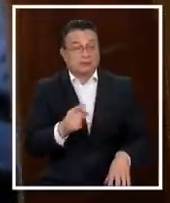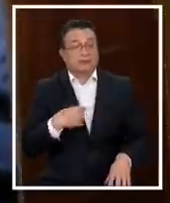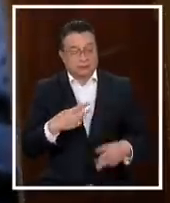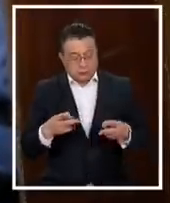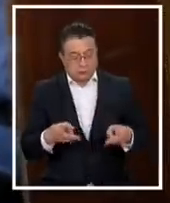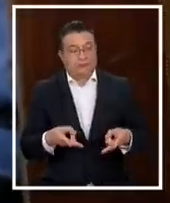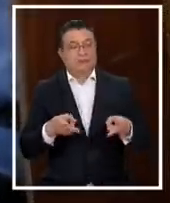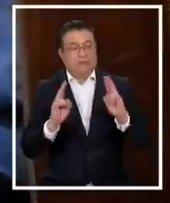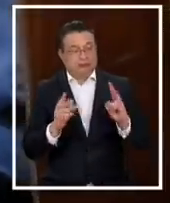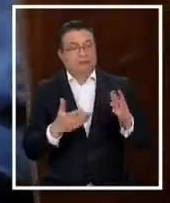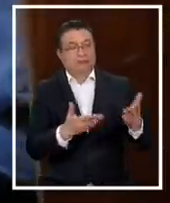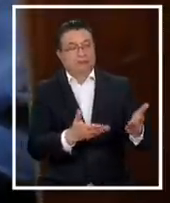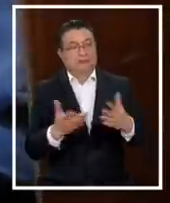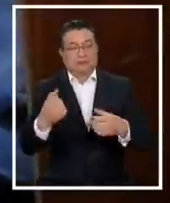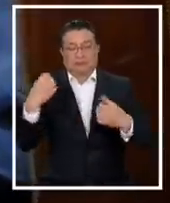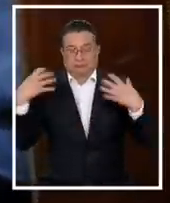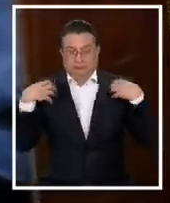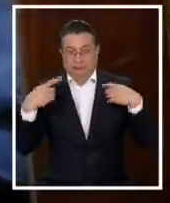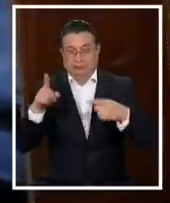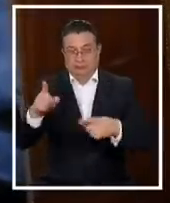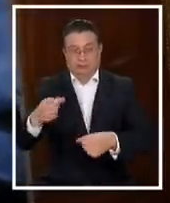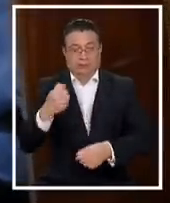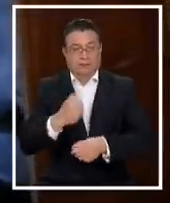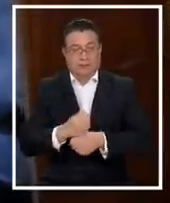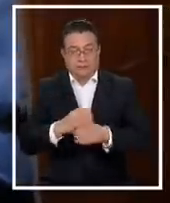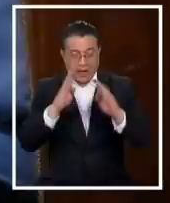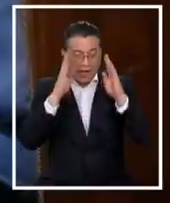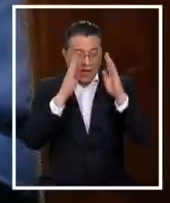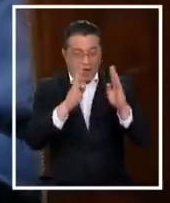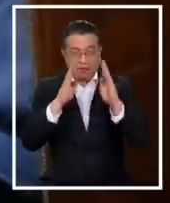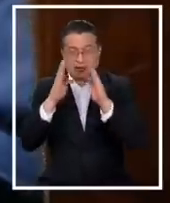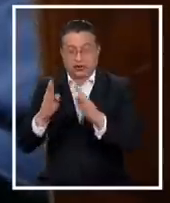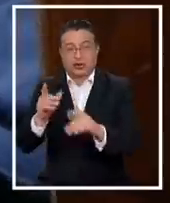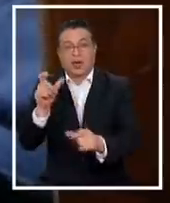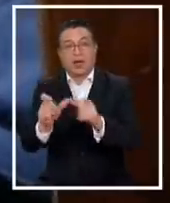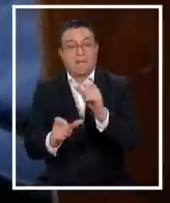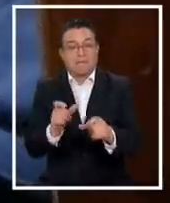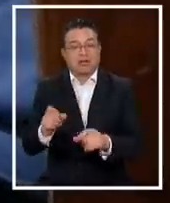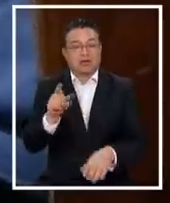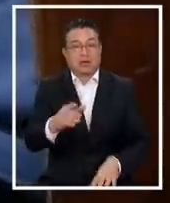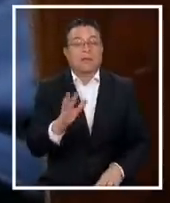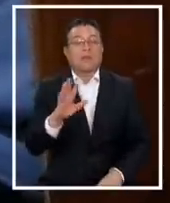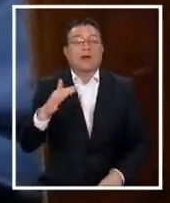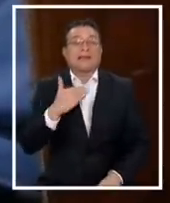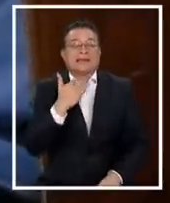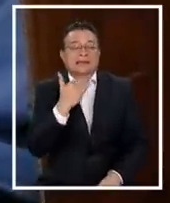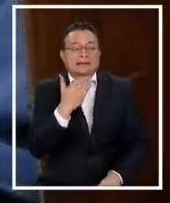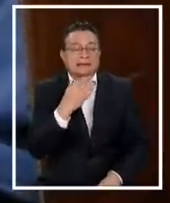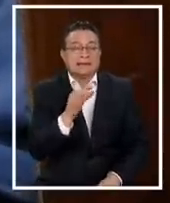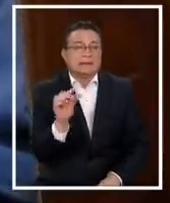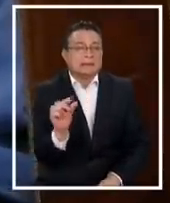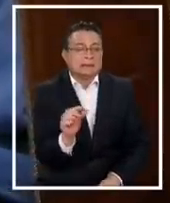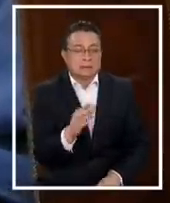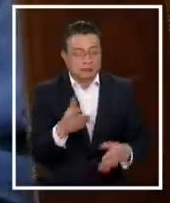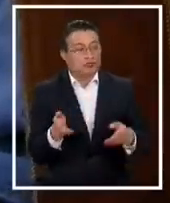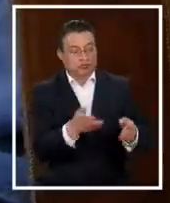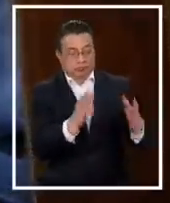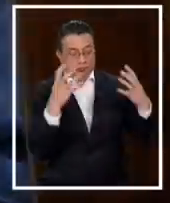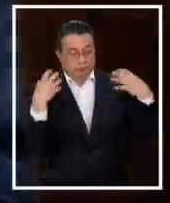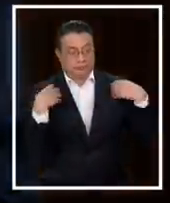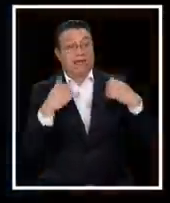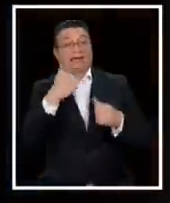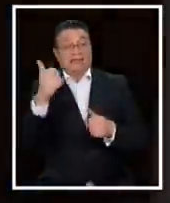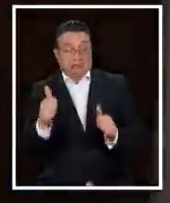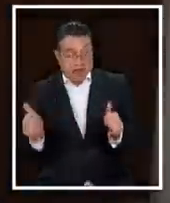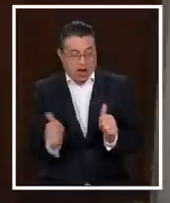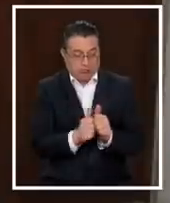encomendó a labores de atender pacientes que son de muy baja complejidad y siempre